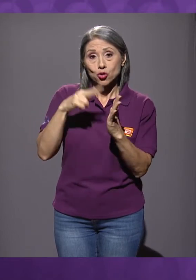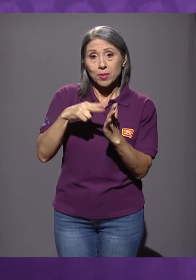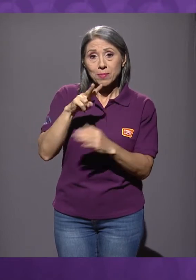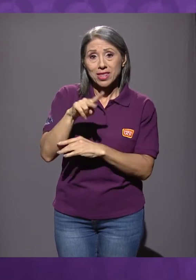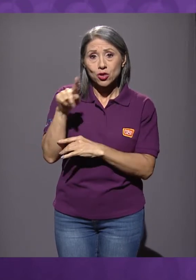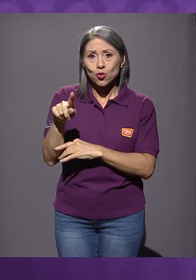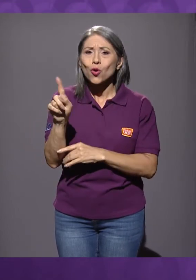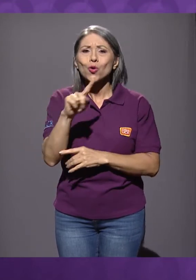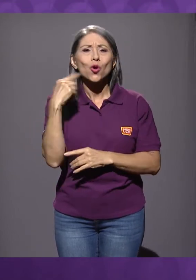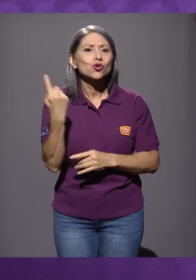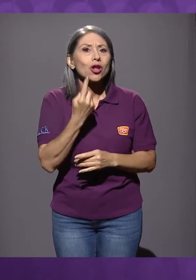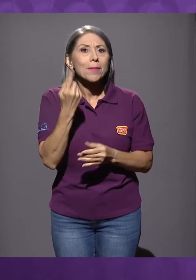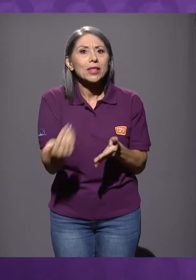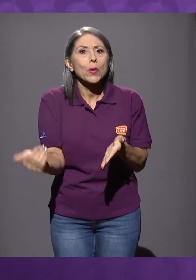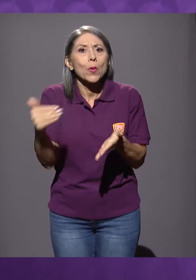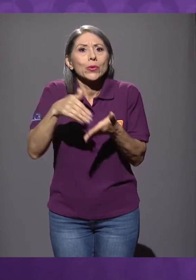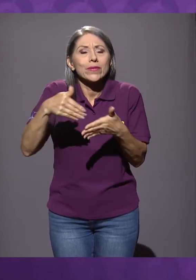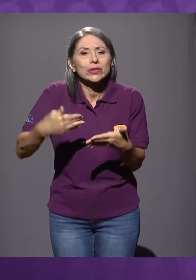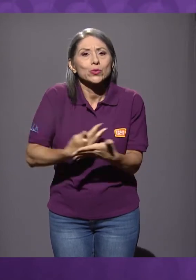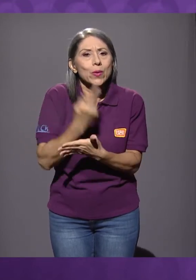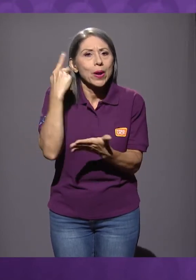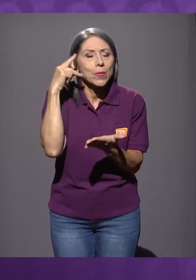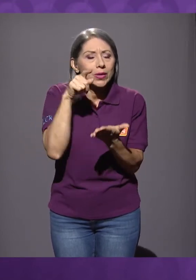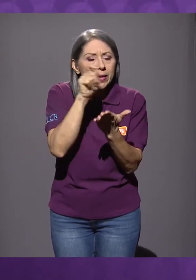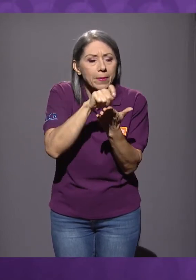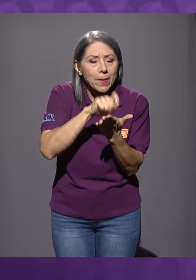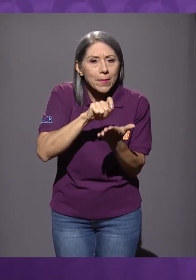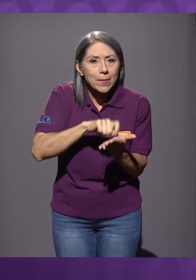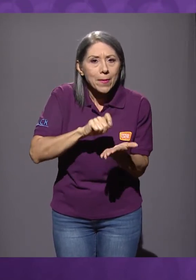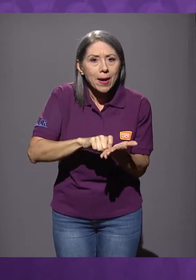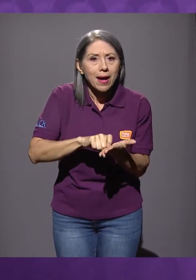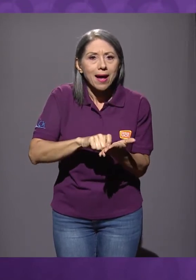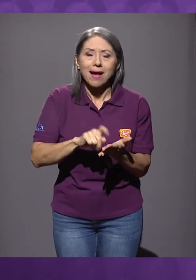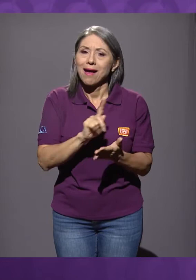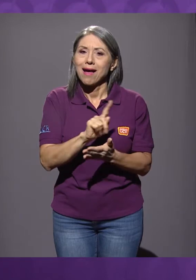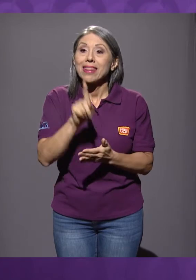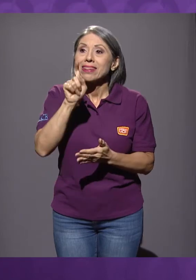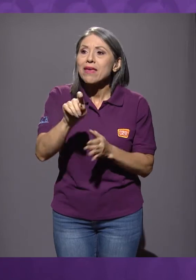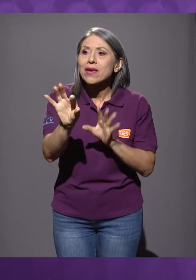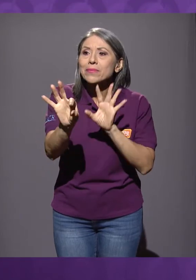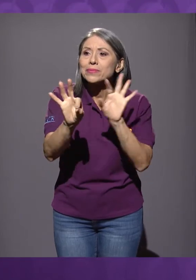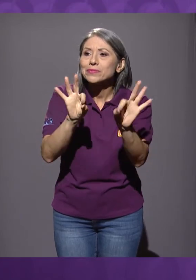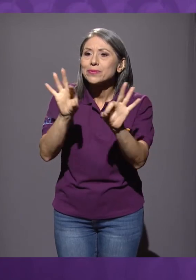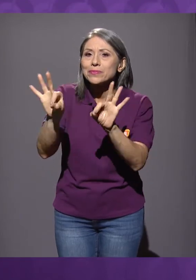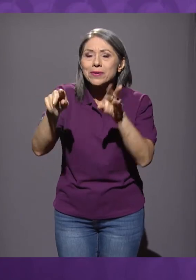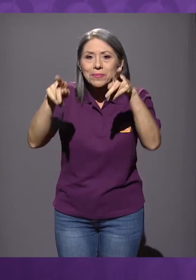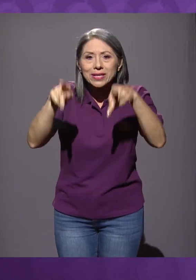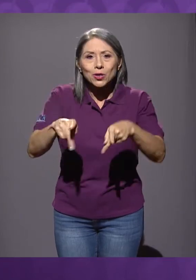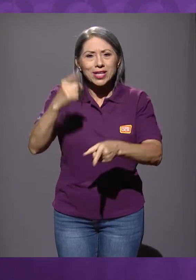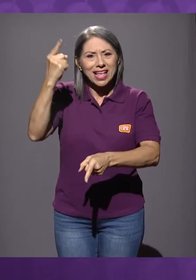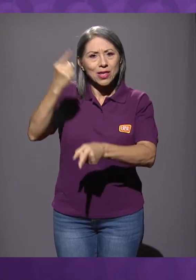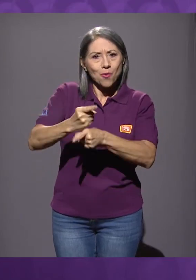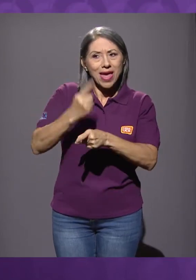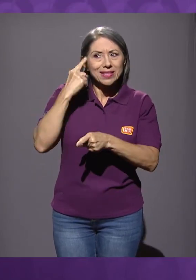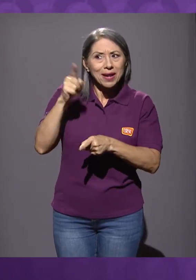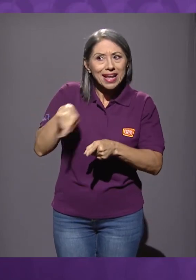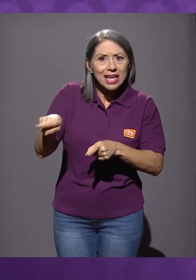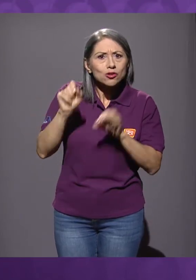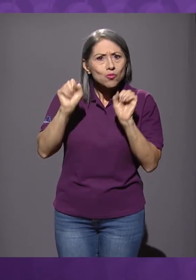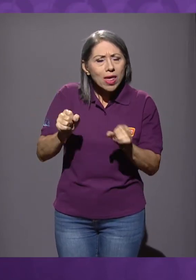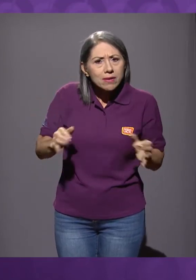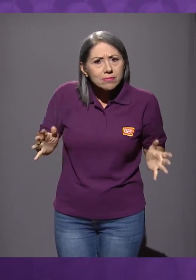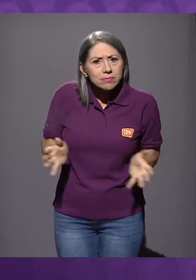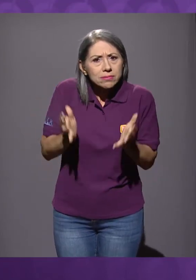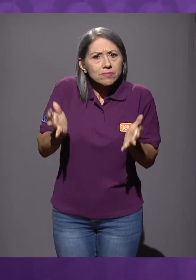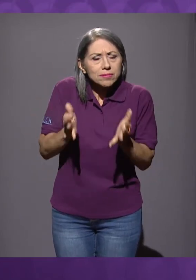solo reformular muchas cosas, sino poner a las personas adecuadas para que sepan dar seguimiento a esa política, porque por